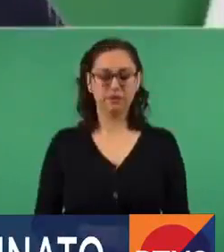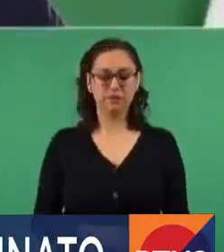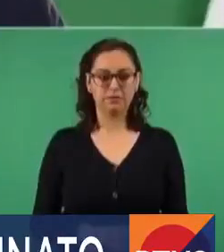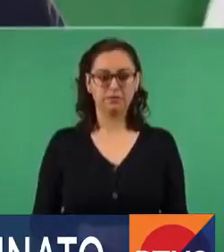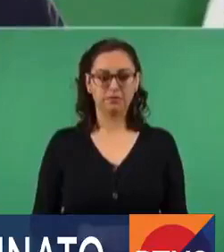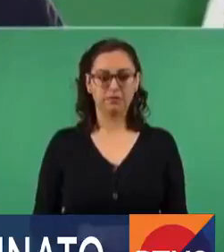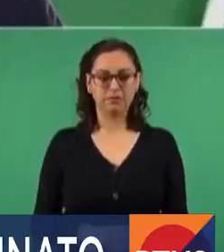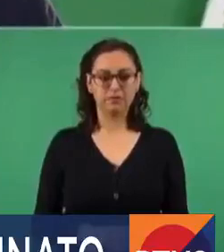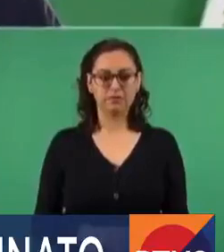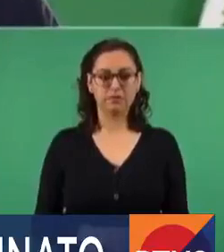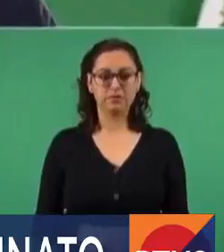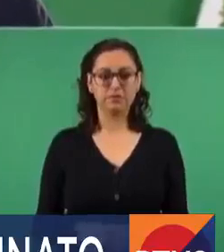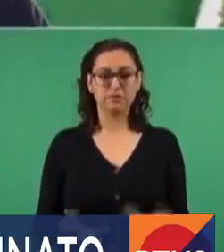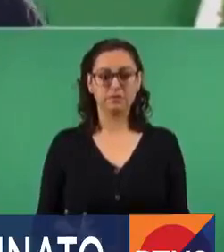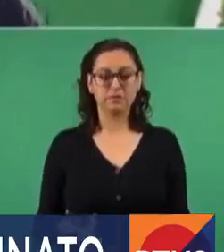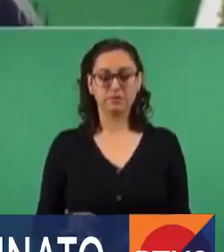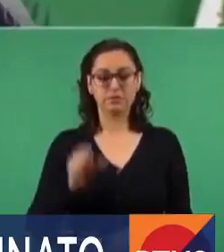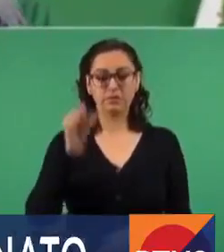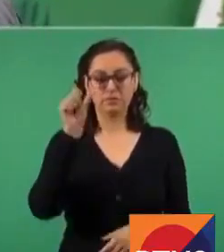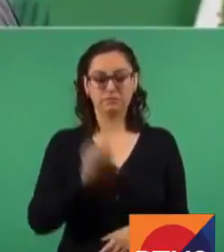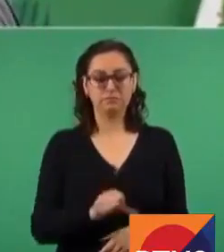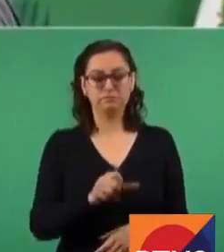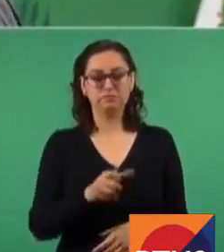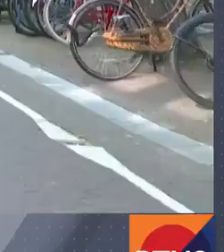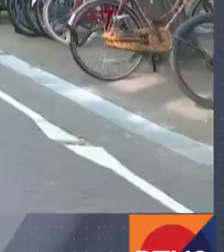dominicana también rechazaron el hecho